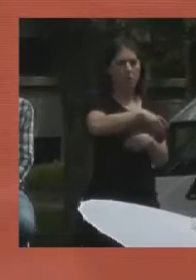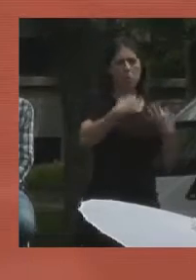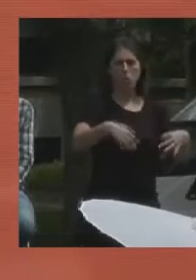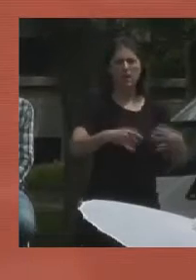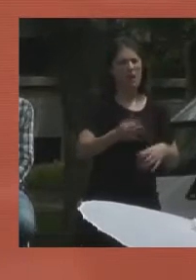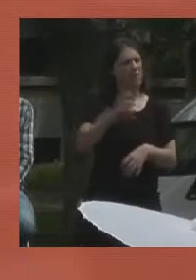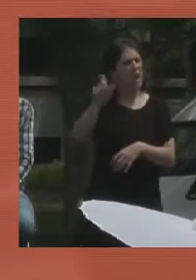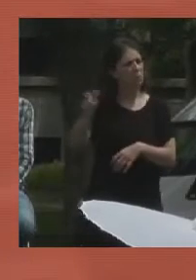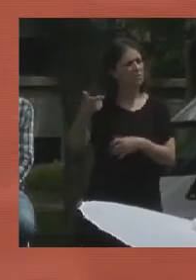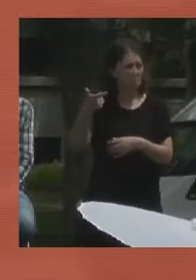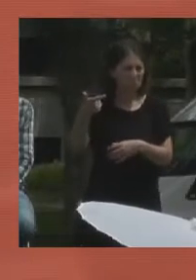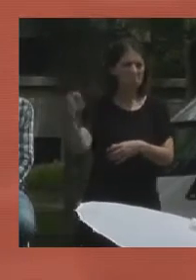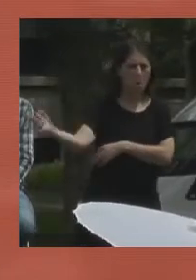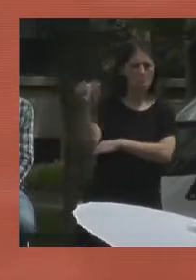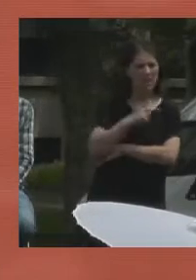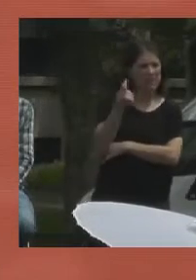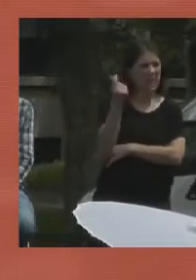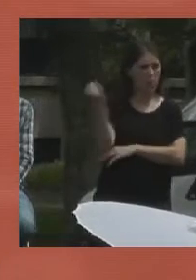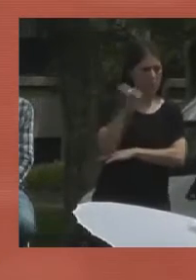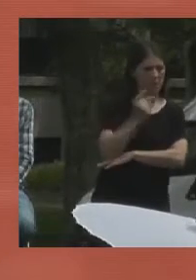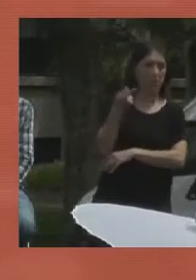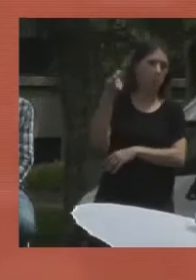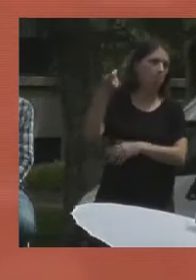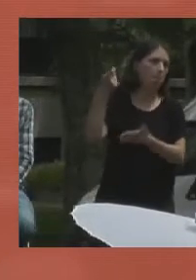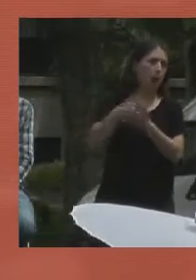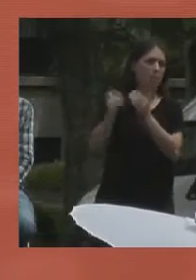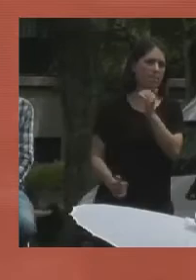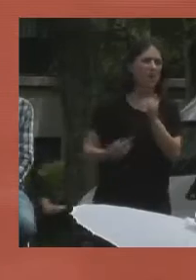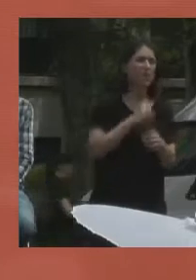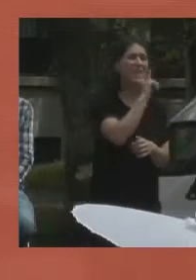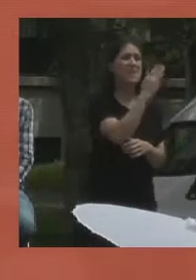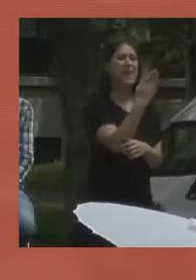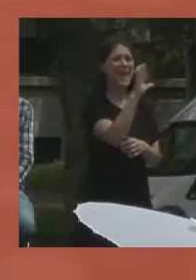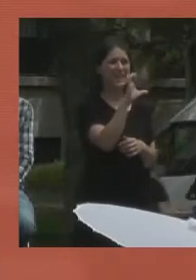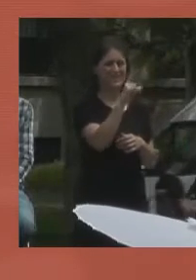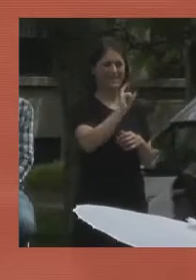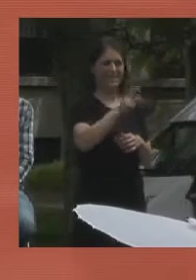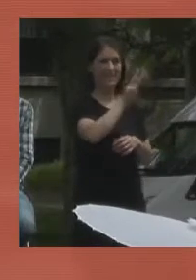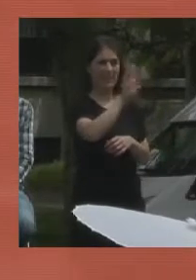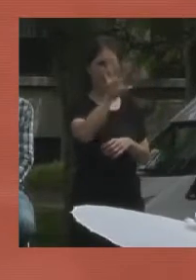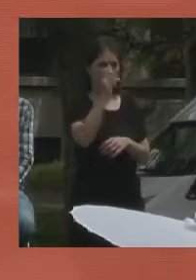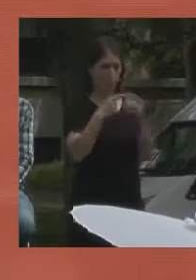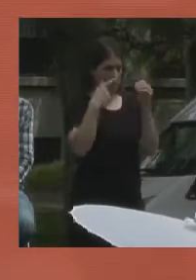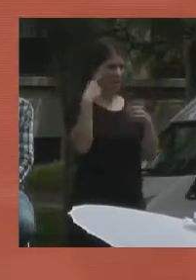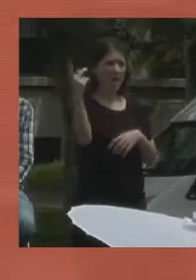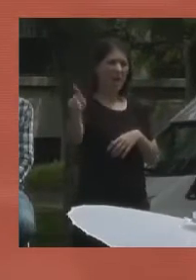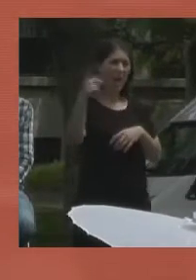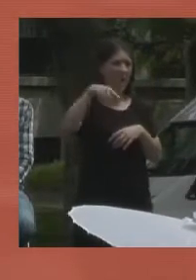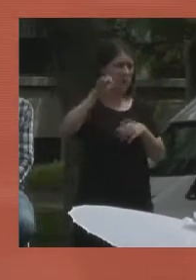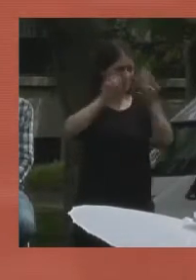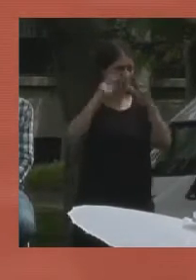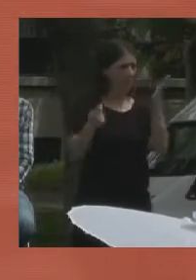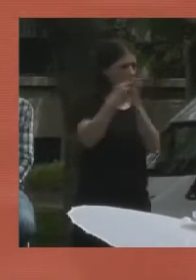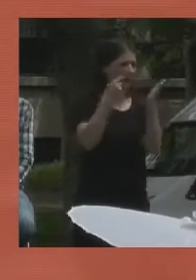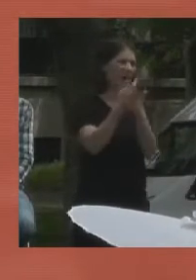os que máis teñen non pagan. As empresas do IBEX 35 pagan, en realidad, aínda que poñan os papeles outra cousa, pagan o